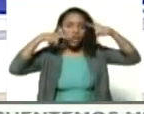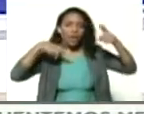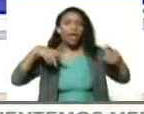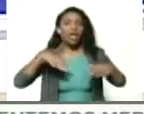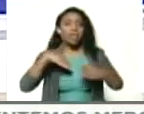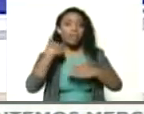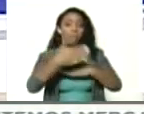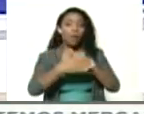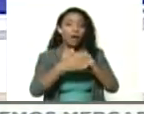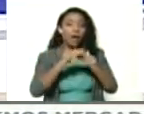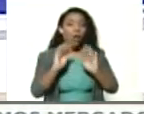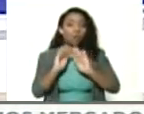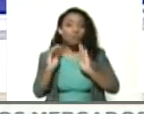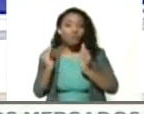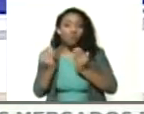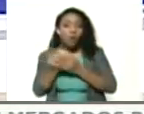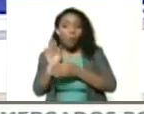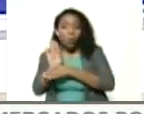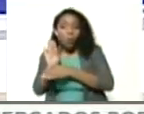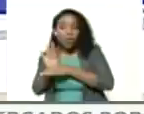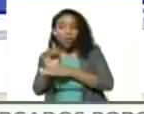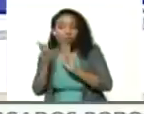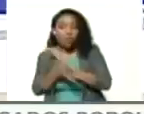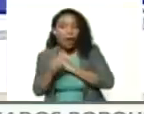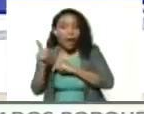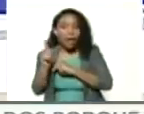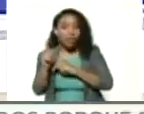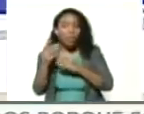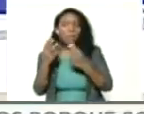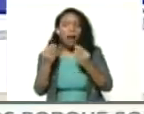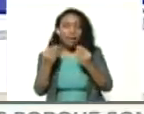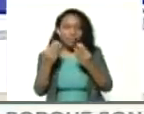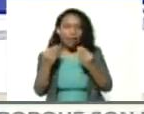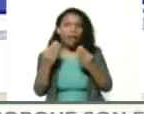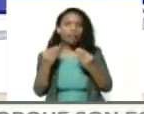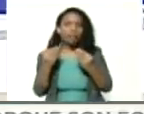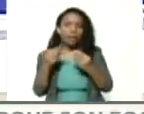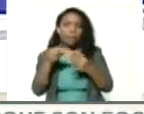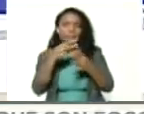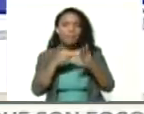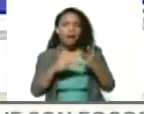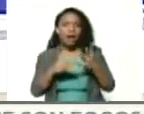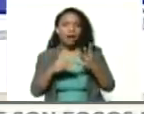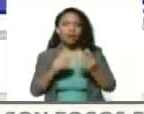un cuartico en Turiamo. Sobre eso hay bastante material. Y